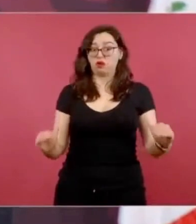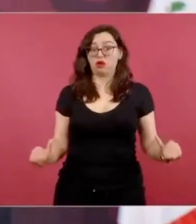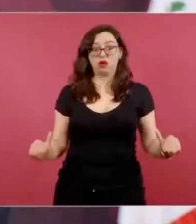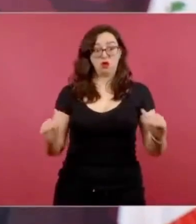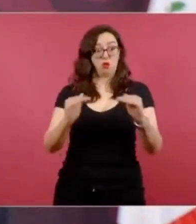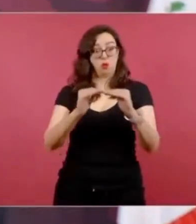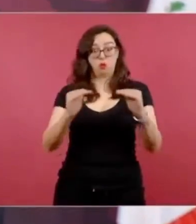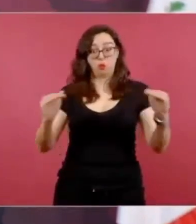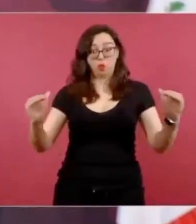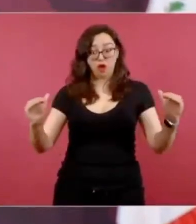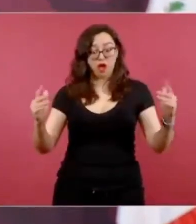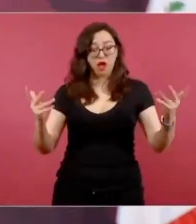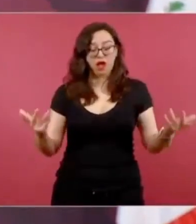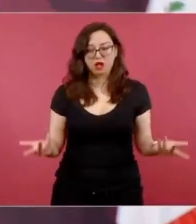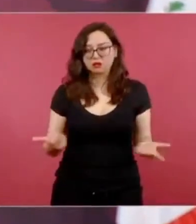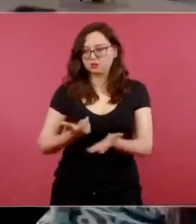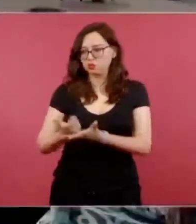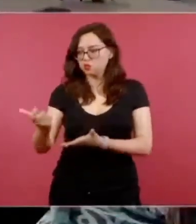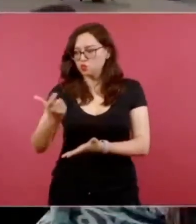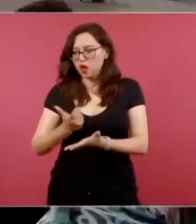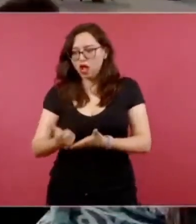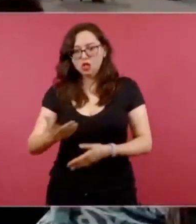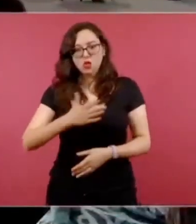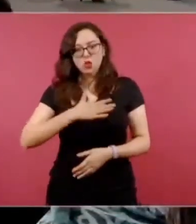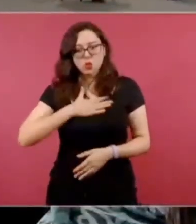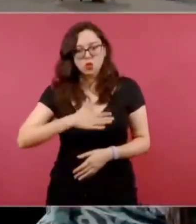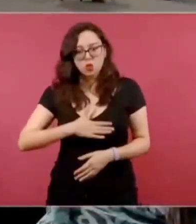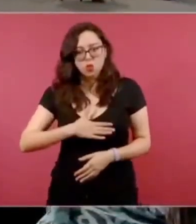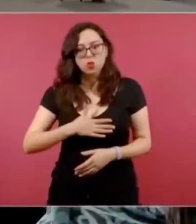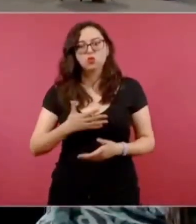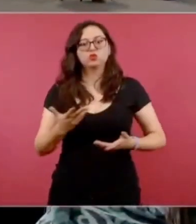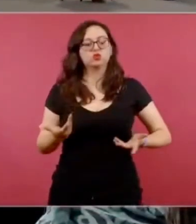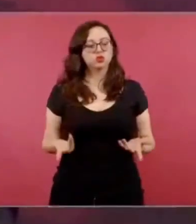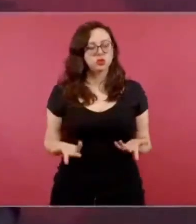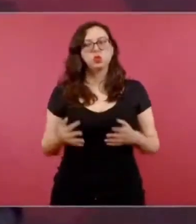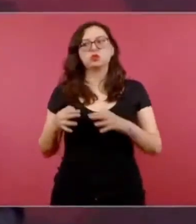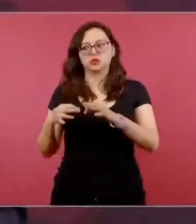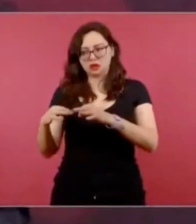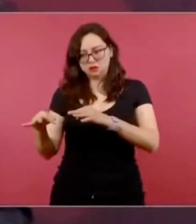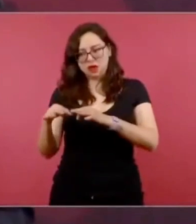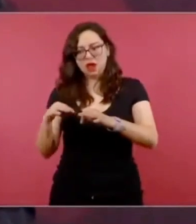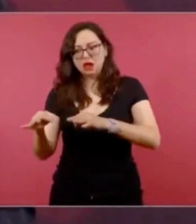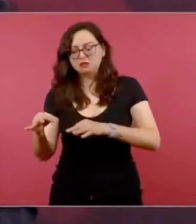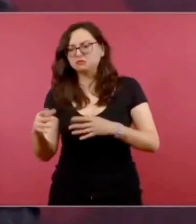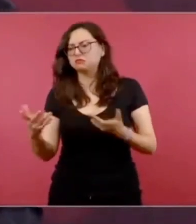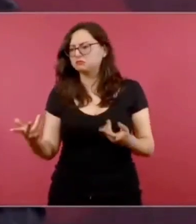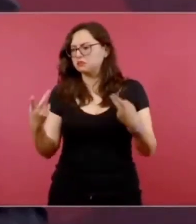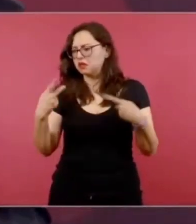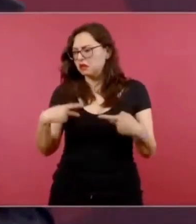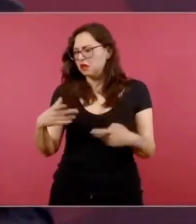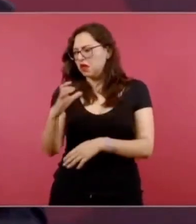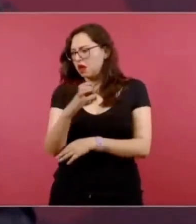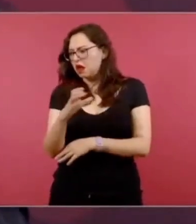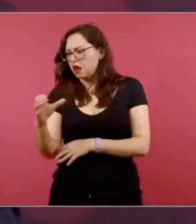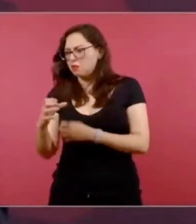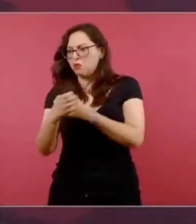que debía educarse al hijo del campesino igual que al hijo del más rico hacendado,